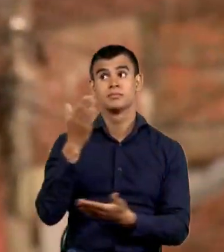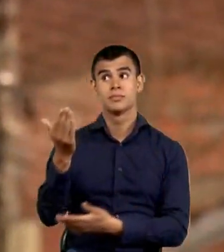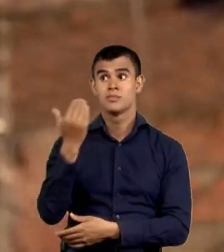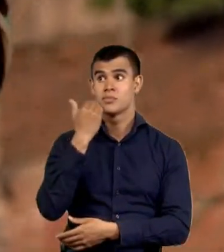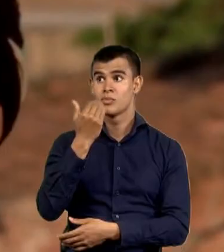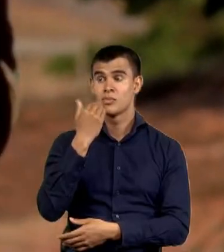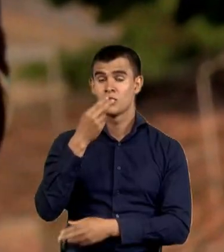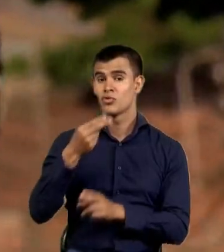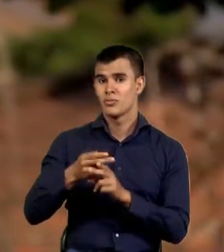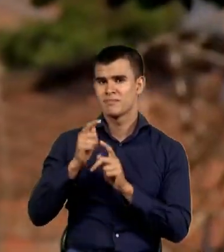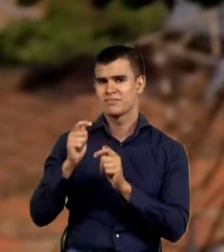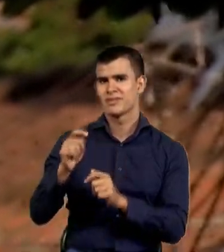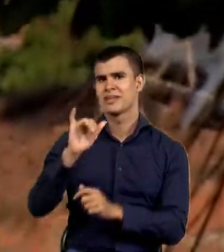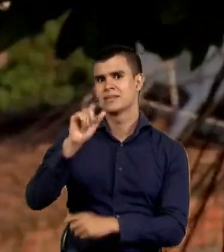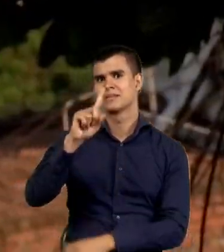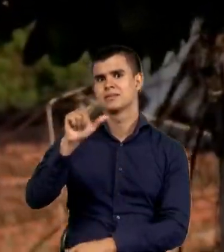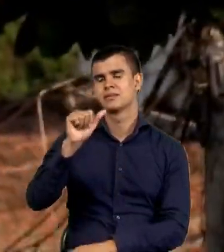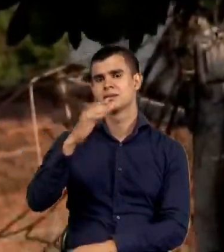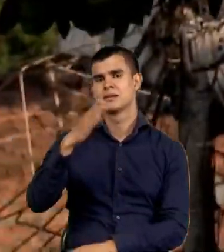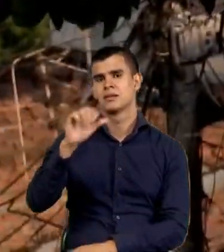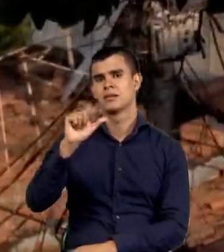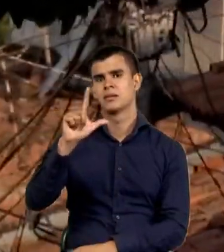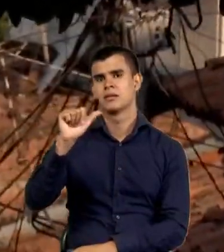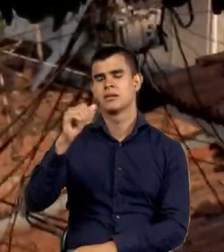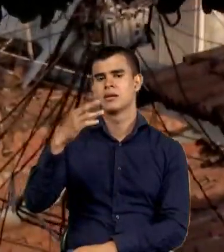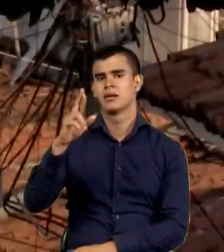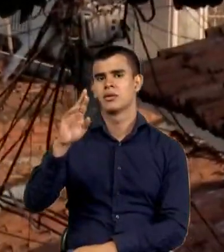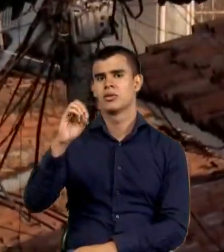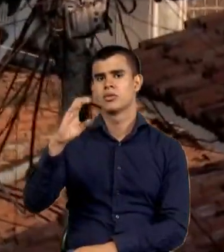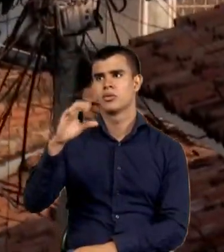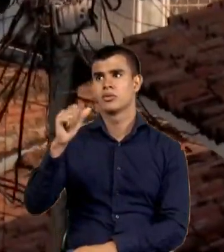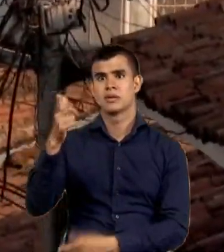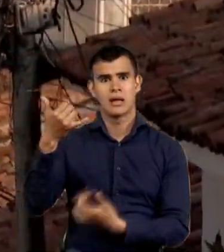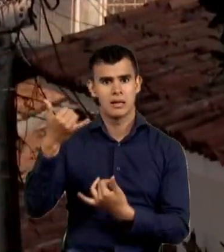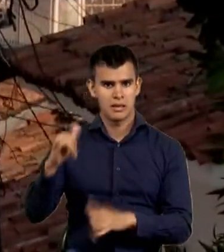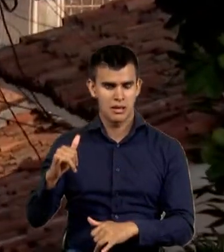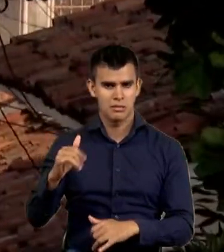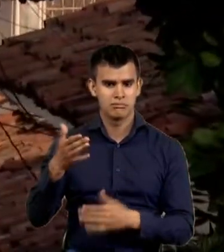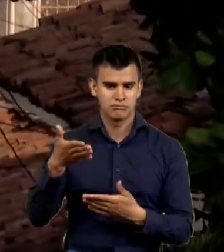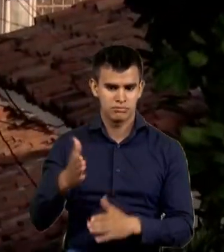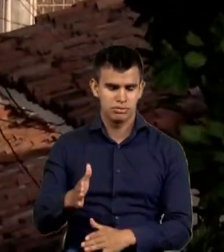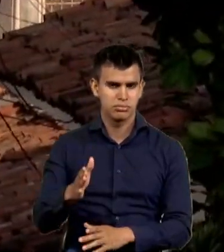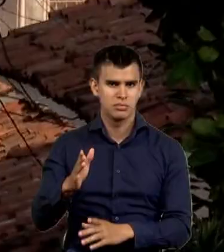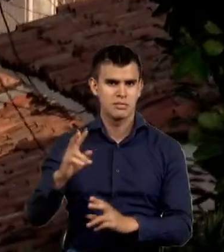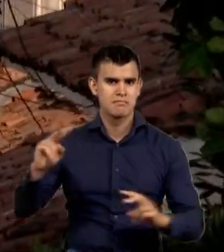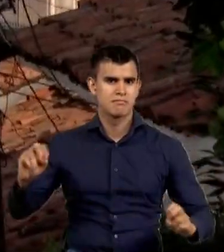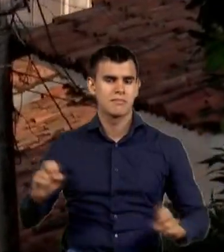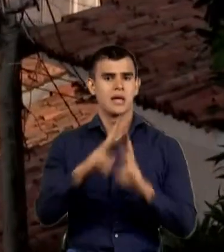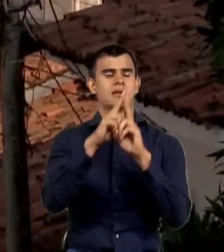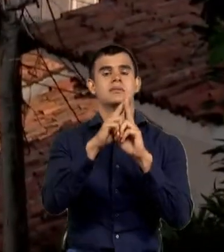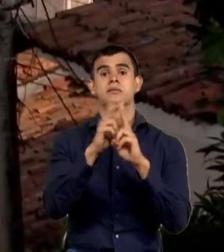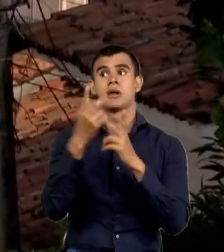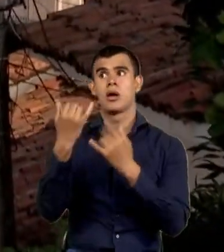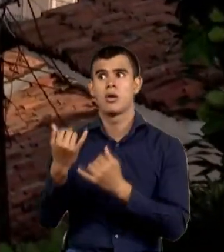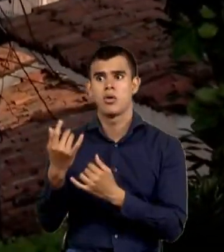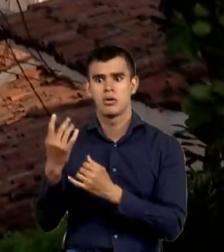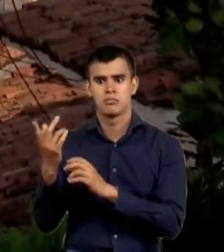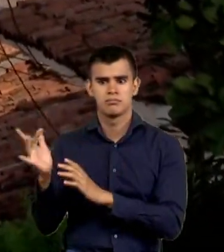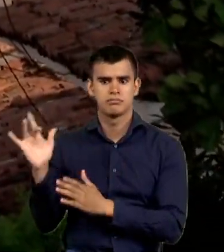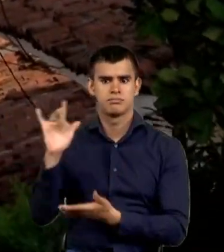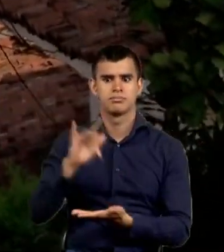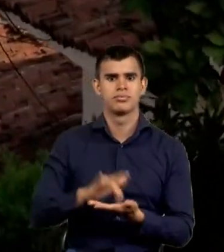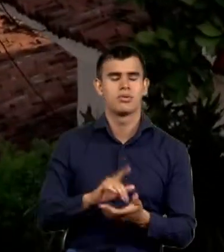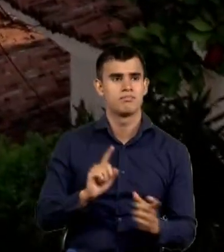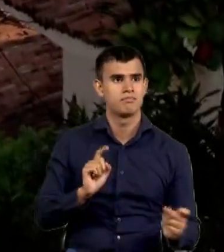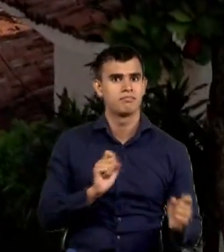Isabel Rock, mejor conocida como Isa La Roca, es una mujer francesa oriunda de París, la ciudad luz, donde se topó sin esperarlo con la pasión que